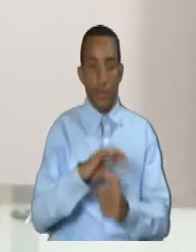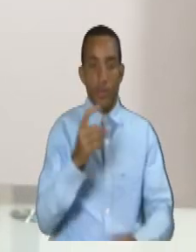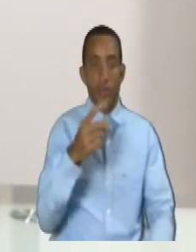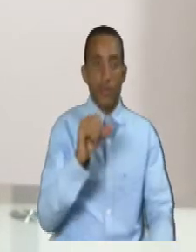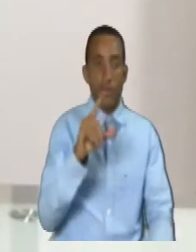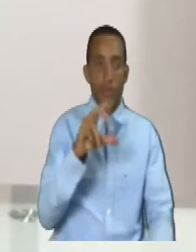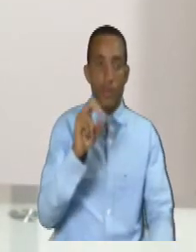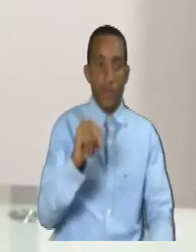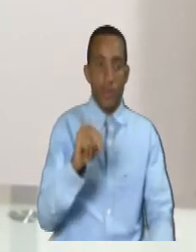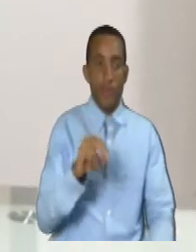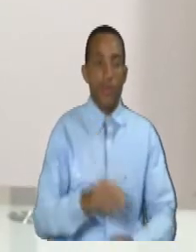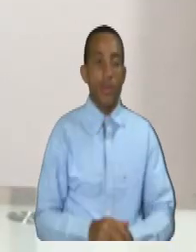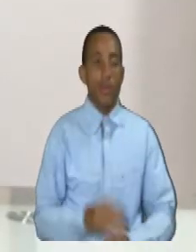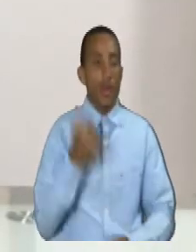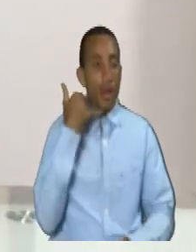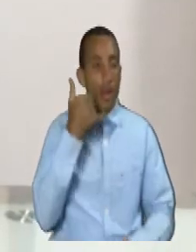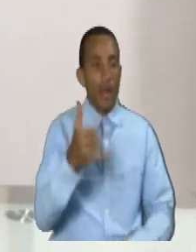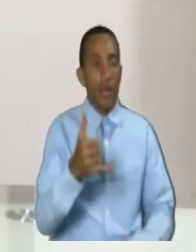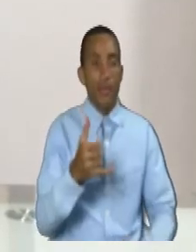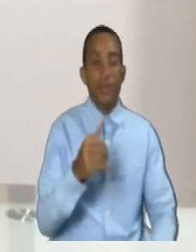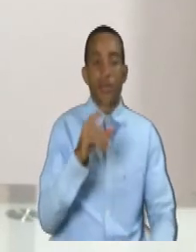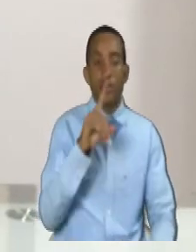gusto. El teléfono es